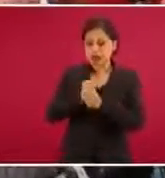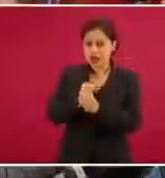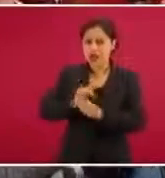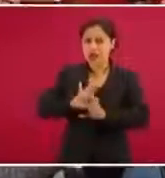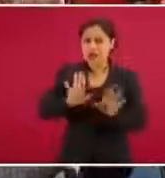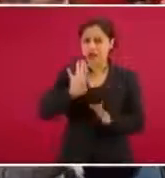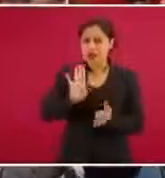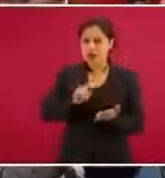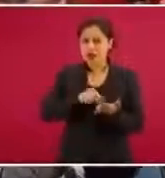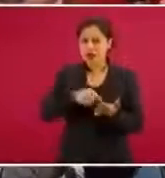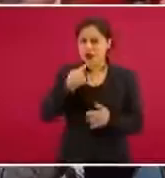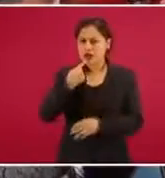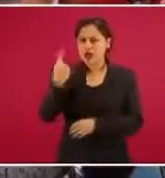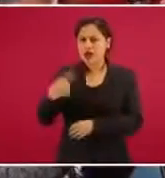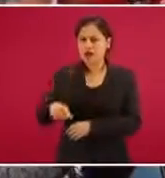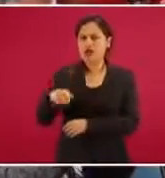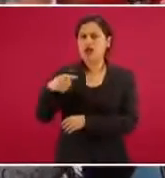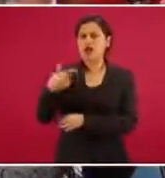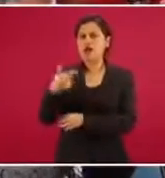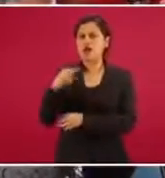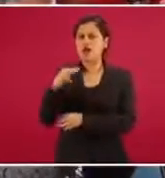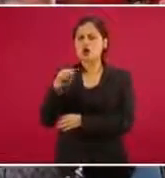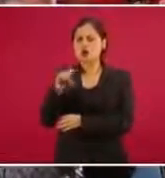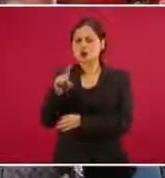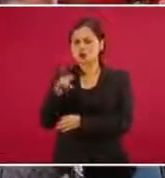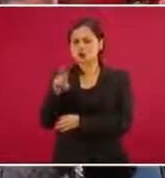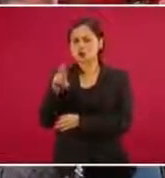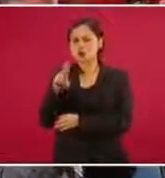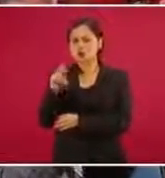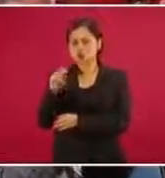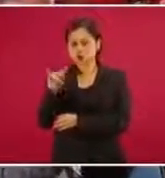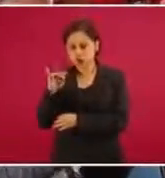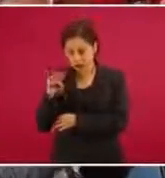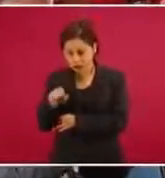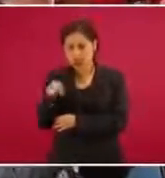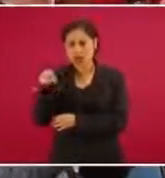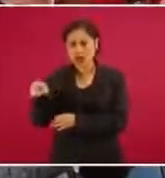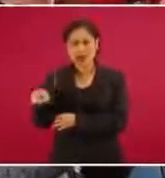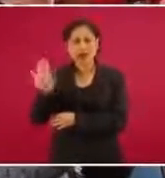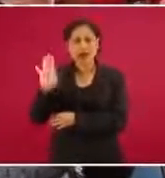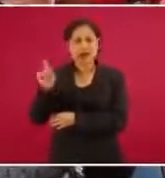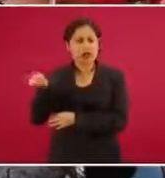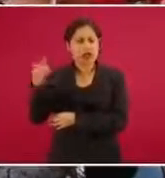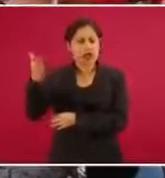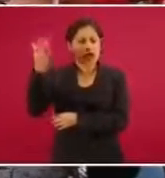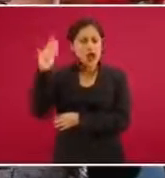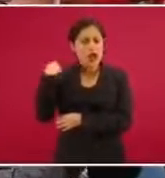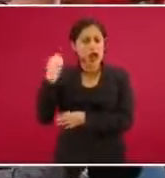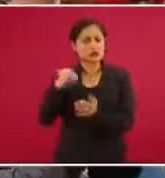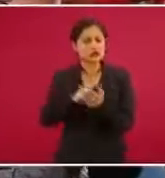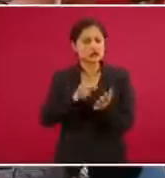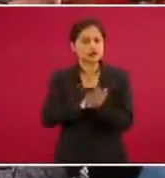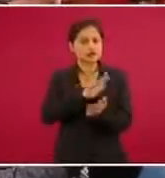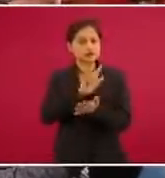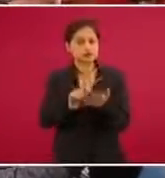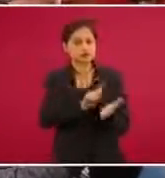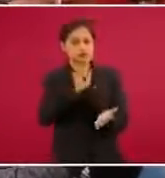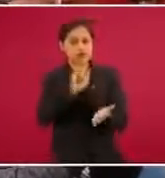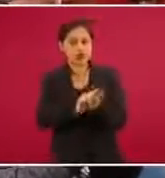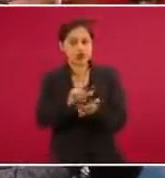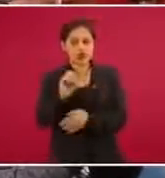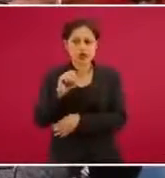señala justo que hay una presión por imponer una visión empresarial a esta ley de outsourcing y dejar pues a muchos trabajadores inseguridad social